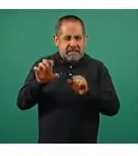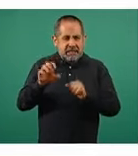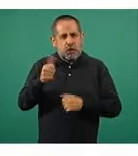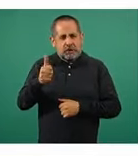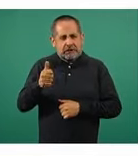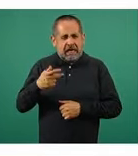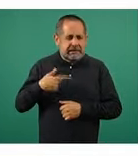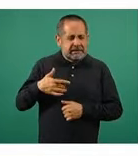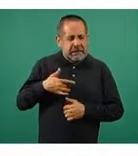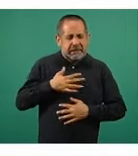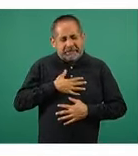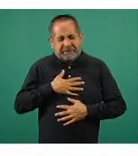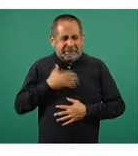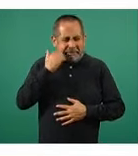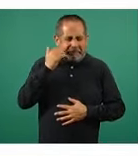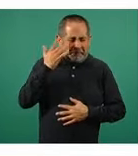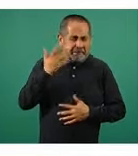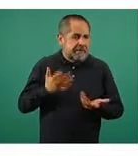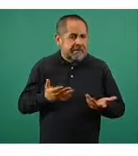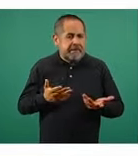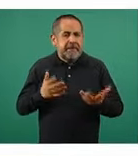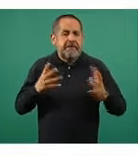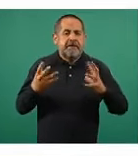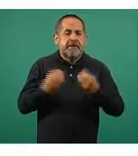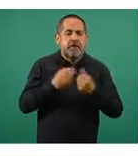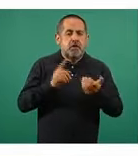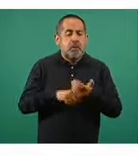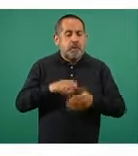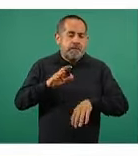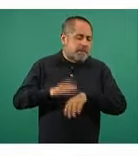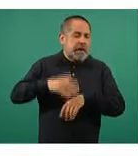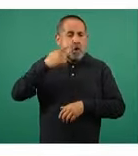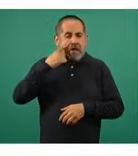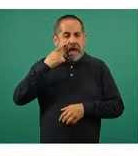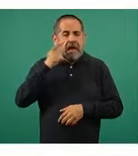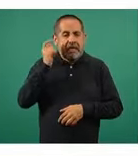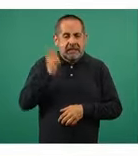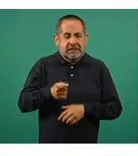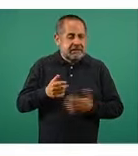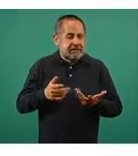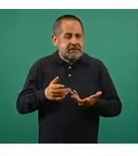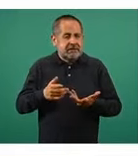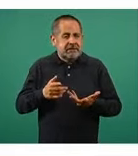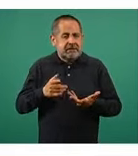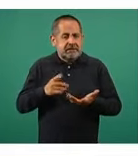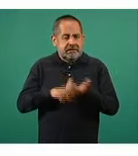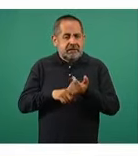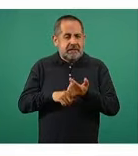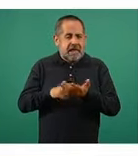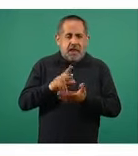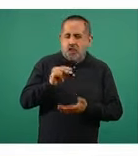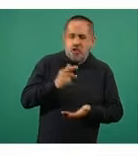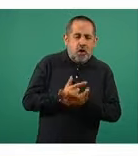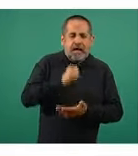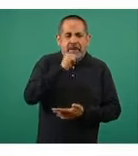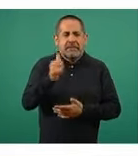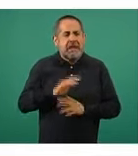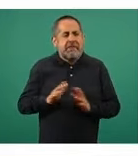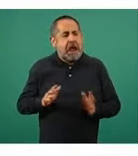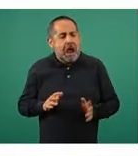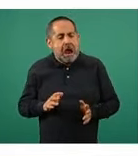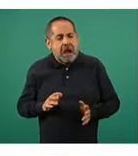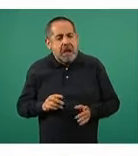7.606, de los cuales prácticamente la gran mayoría son ESAVIS no graves, es decir, ESAVIS que